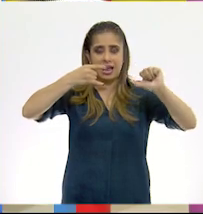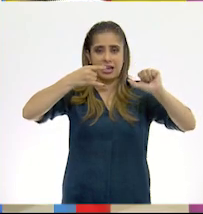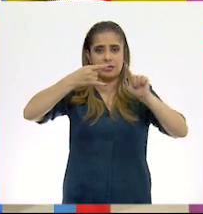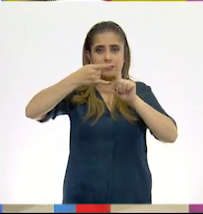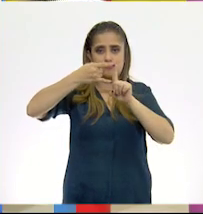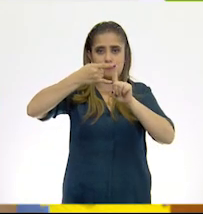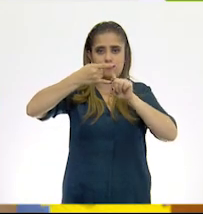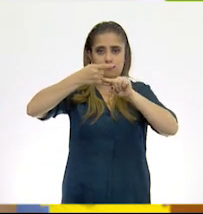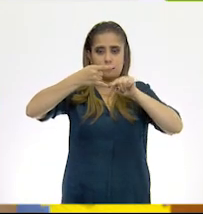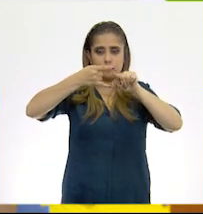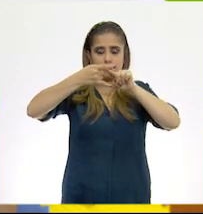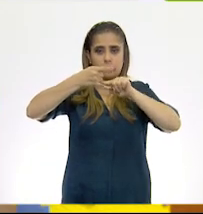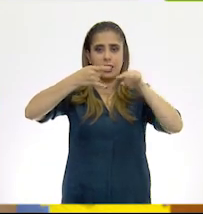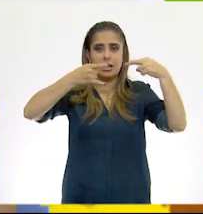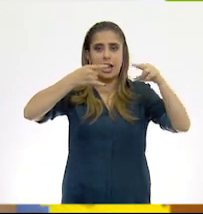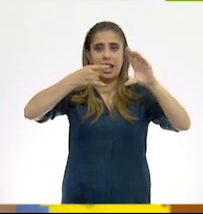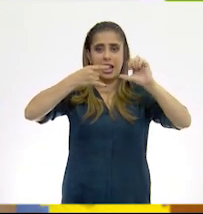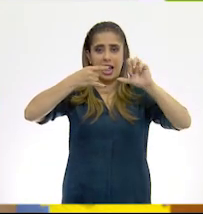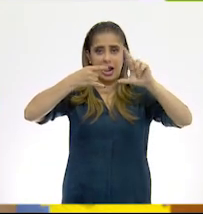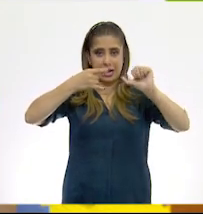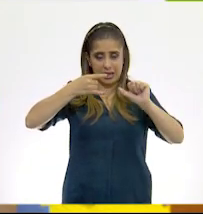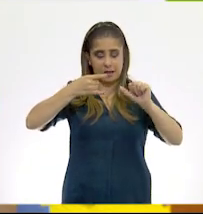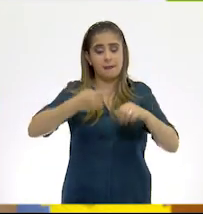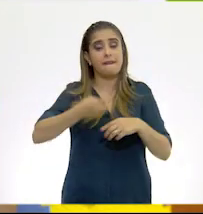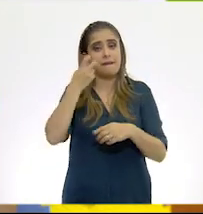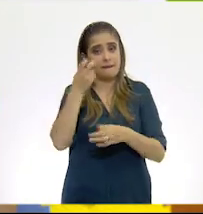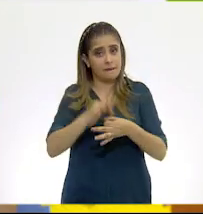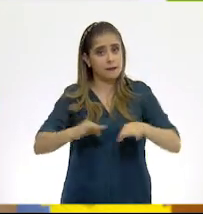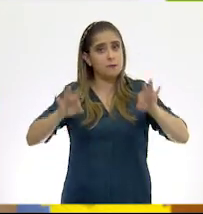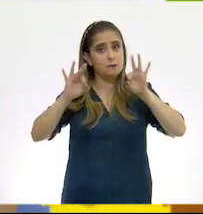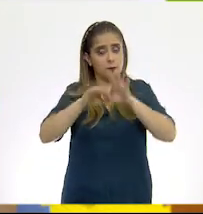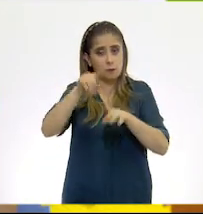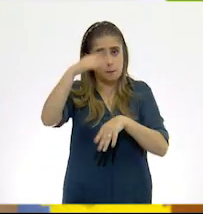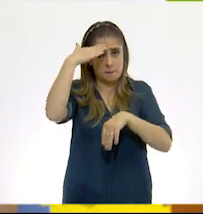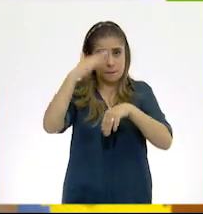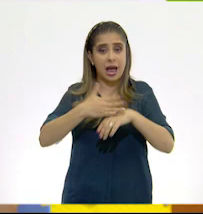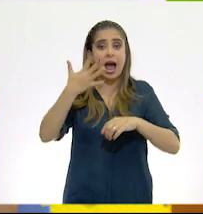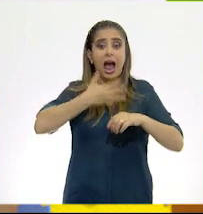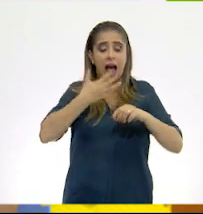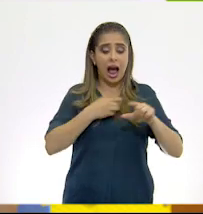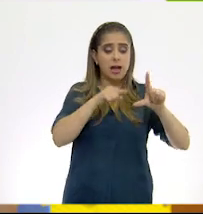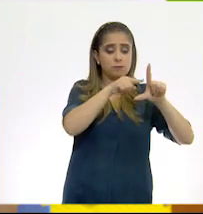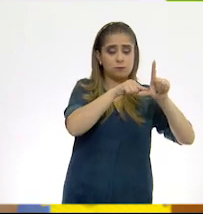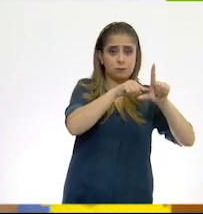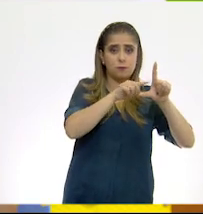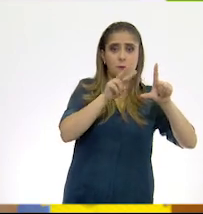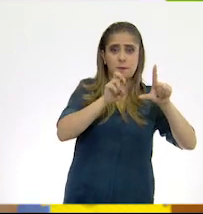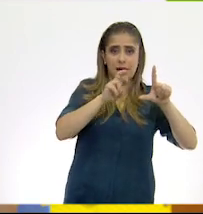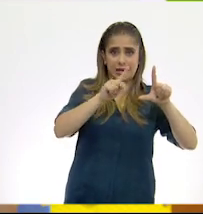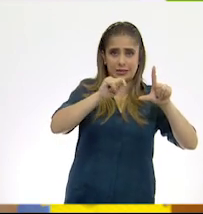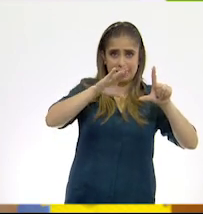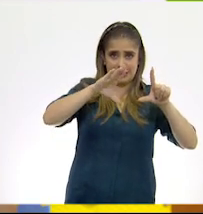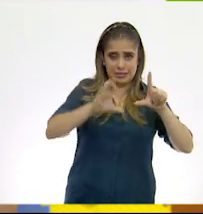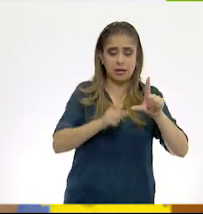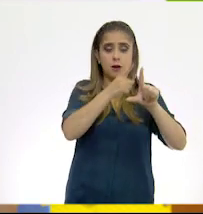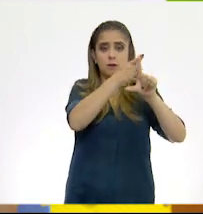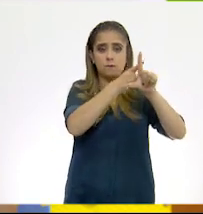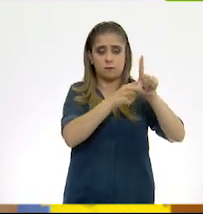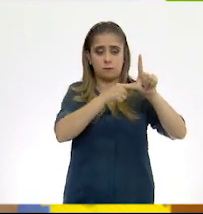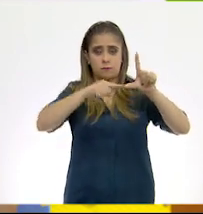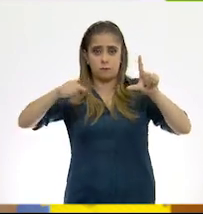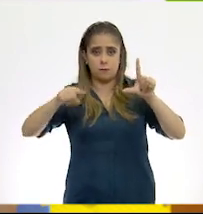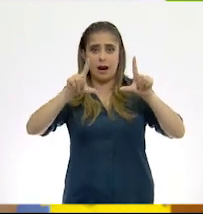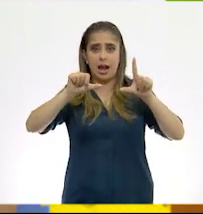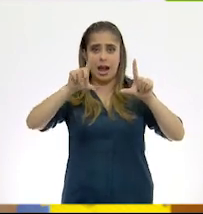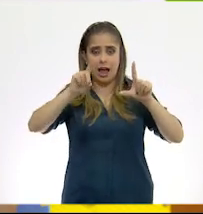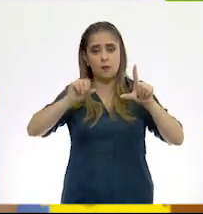cara. Entonces, es importante que ustedes recuerden que también tienen vértices, tienen sus lados o